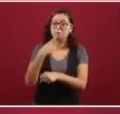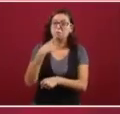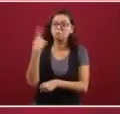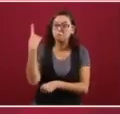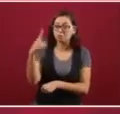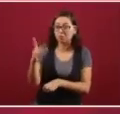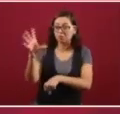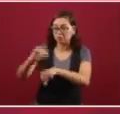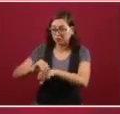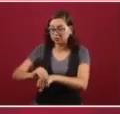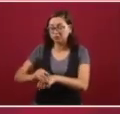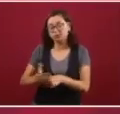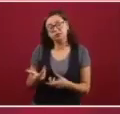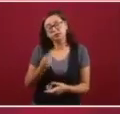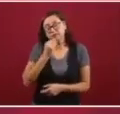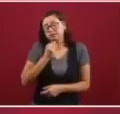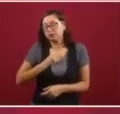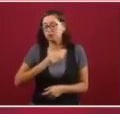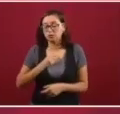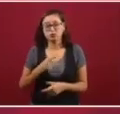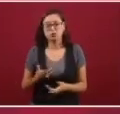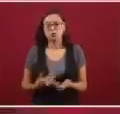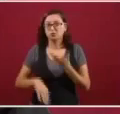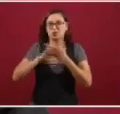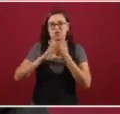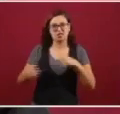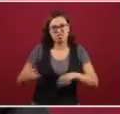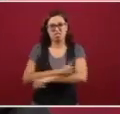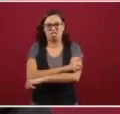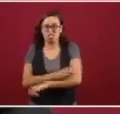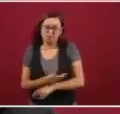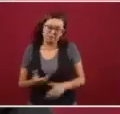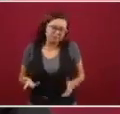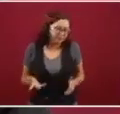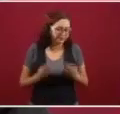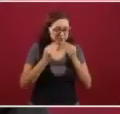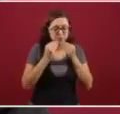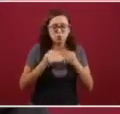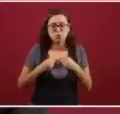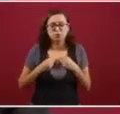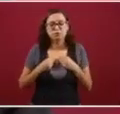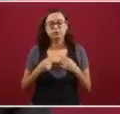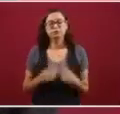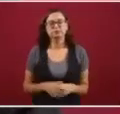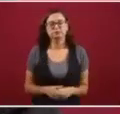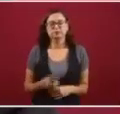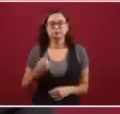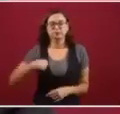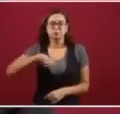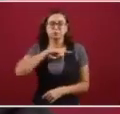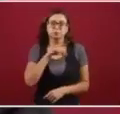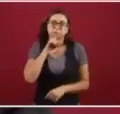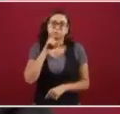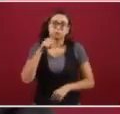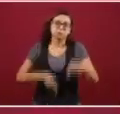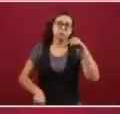ni modo, ni modo, así es. O sea, no por eso nos vamos a quedar